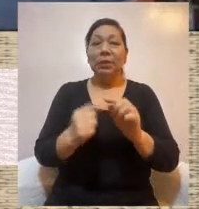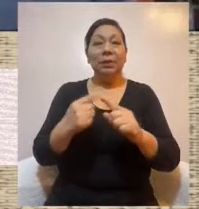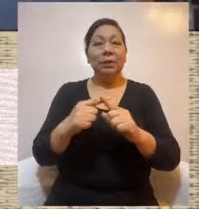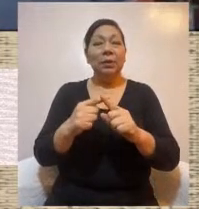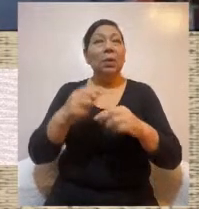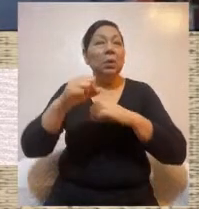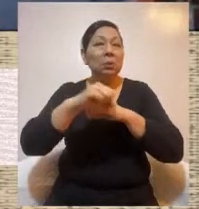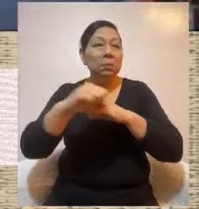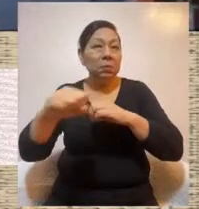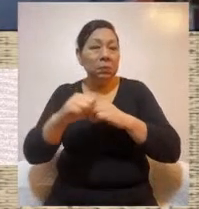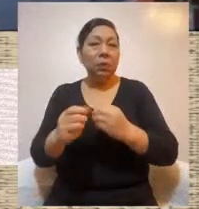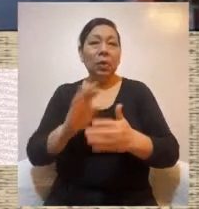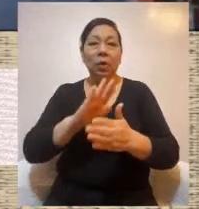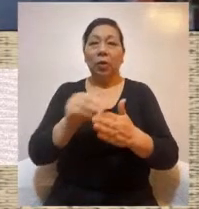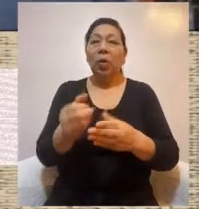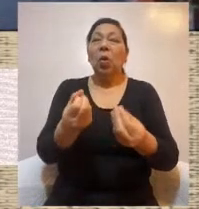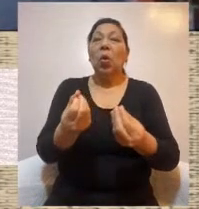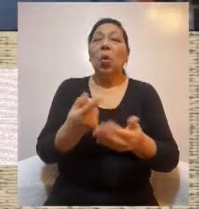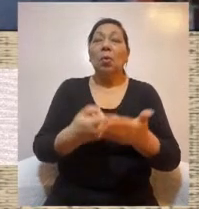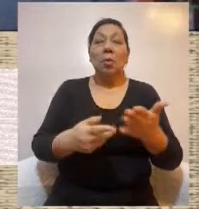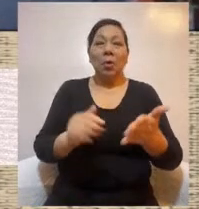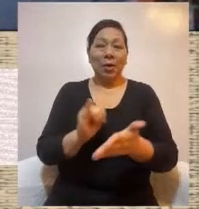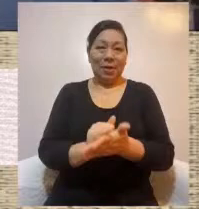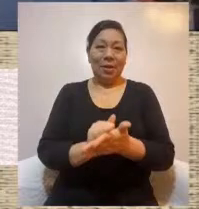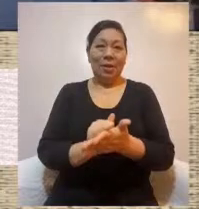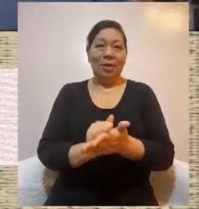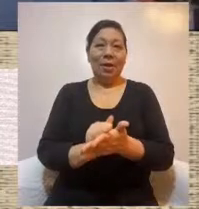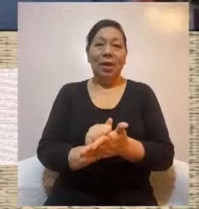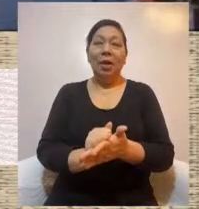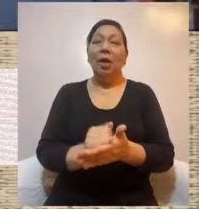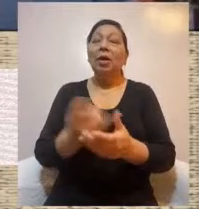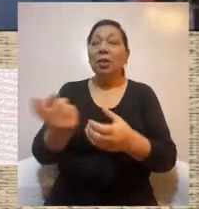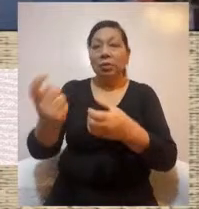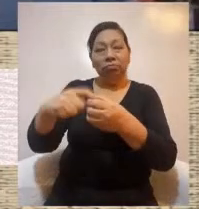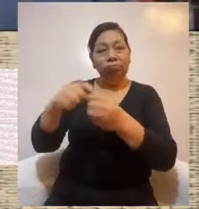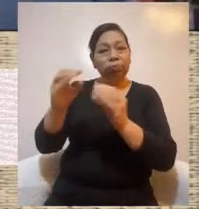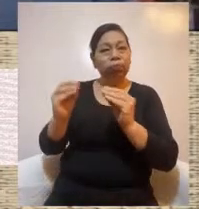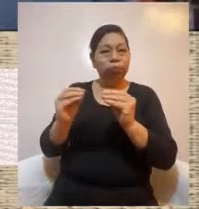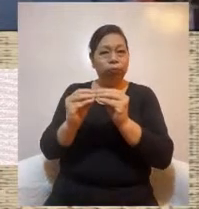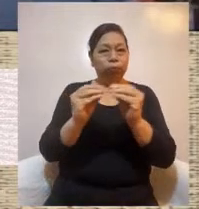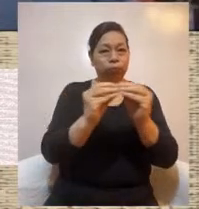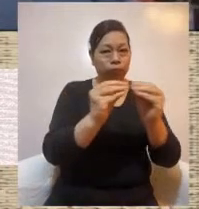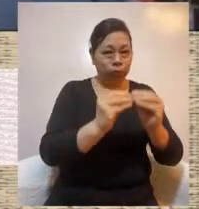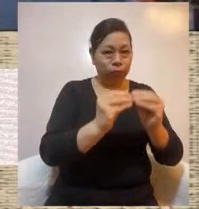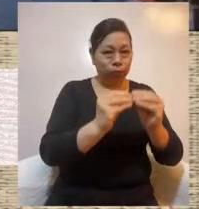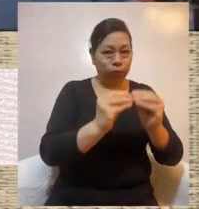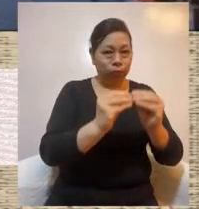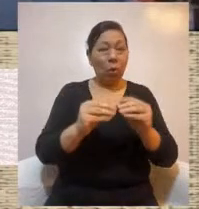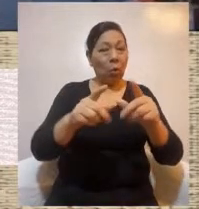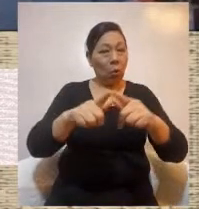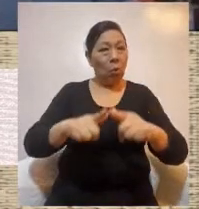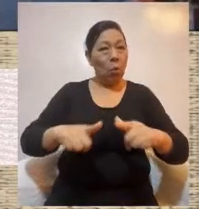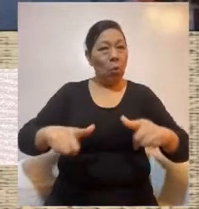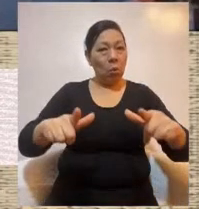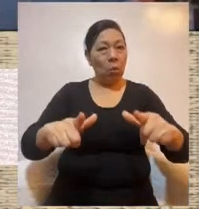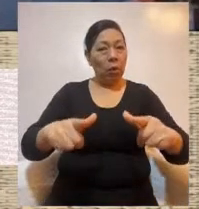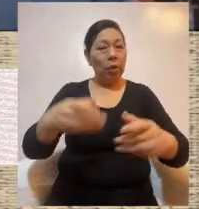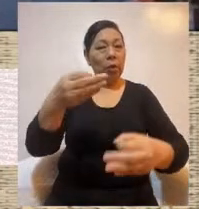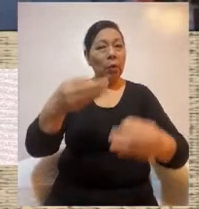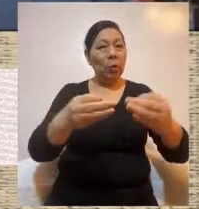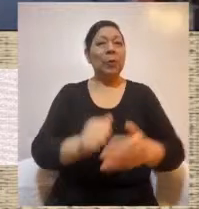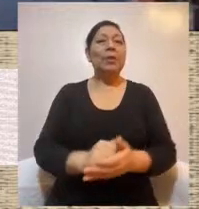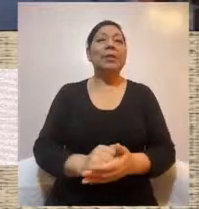infrarrepresentación en los cargos públicos de toma de decisiones o al confinamiento a determinados espacios del